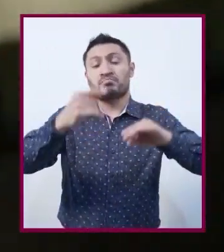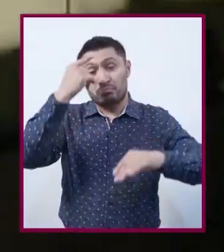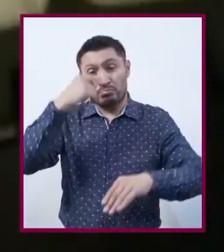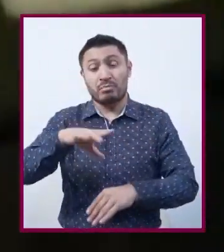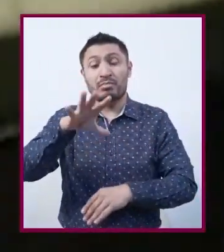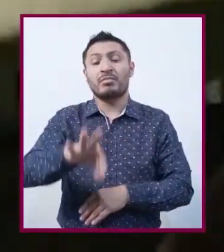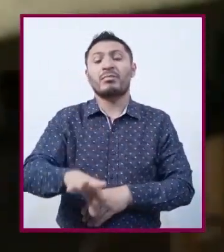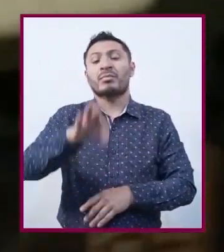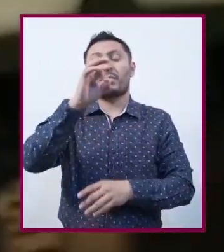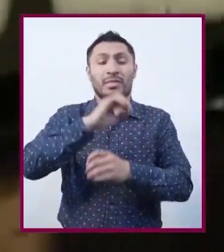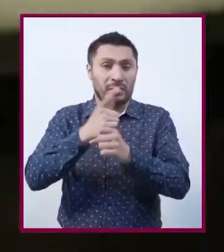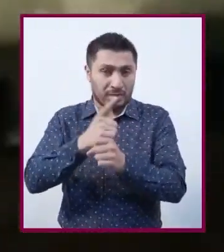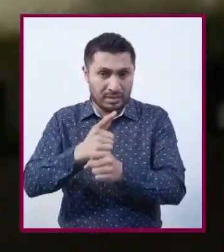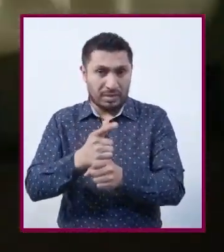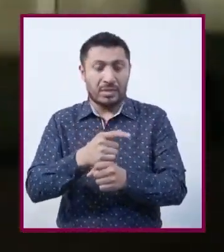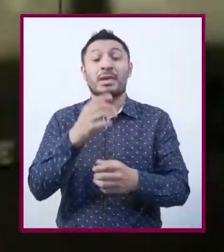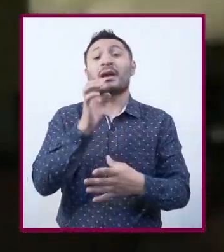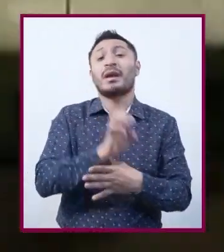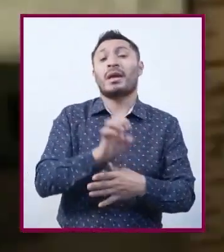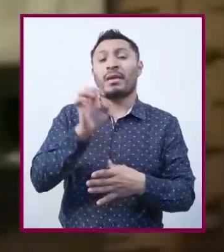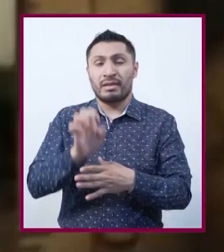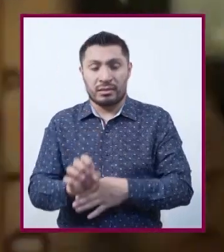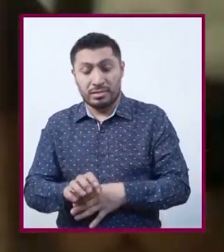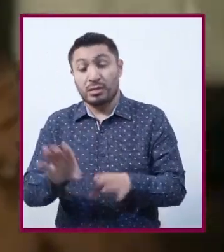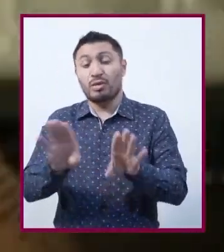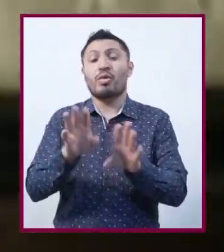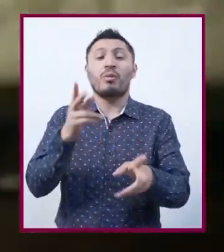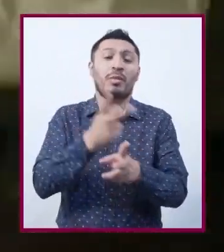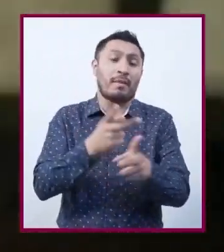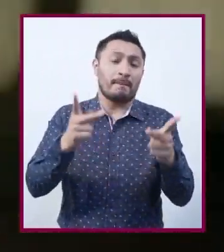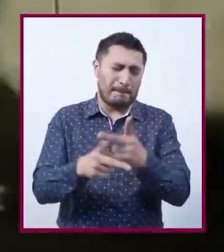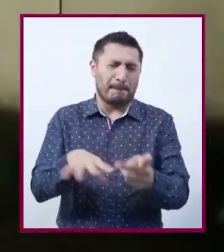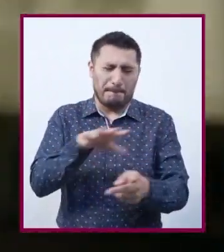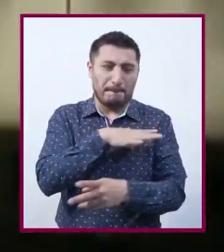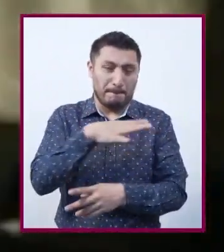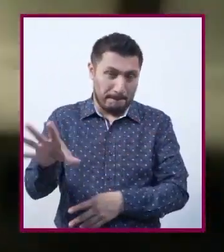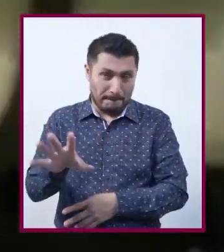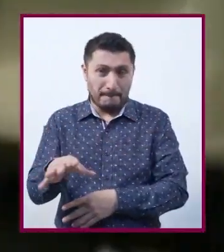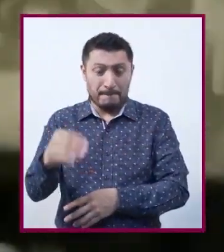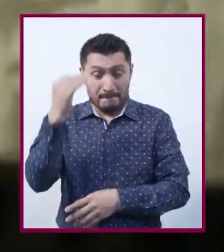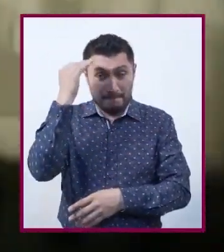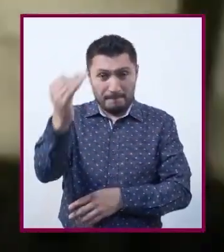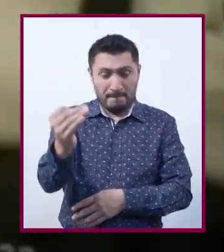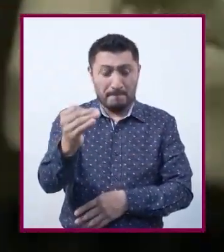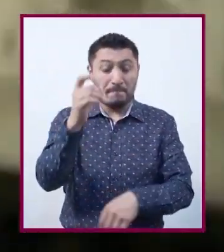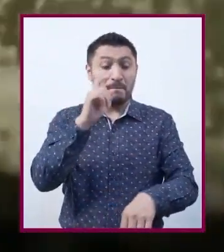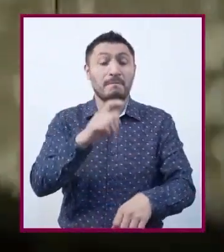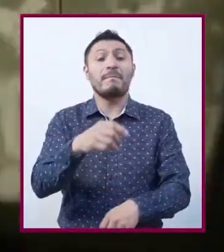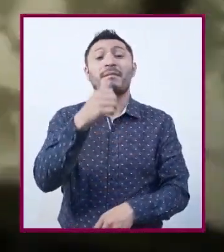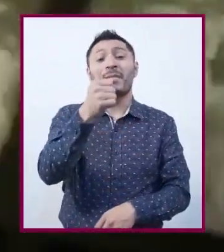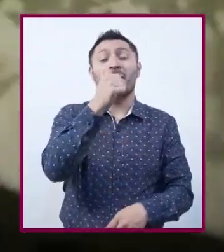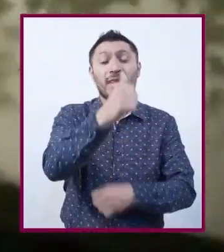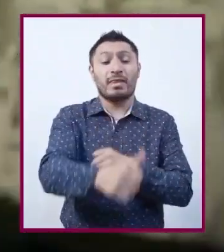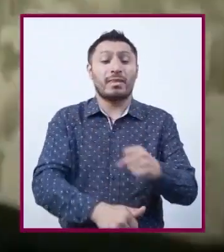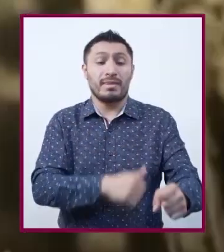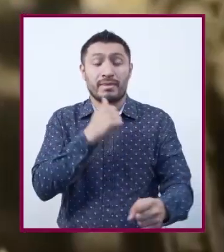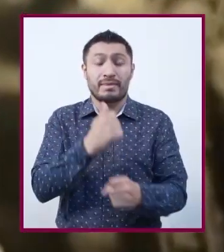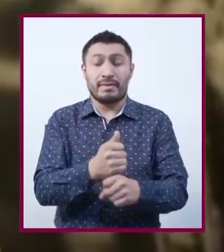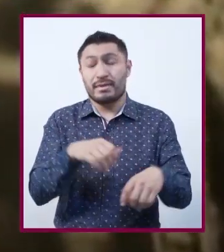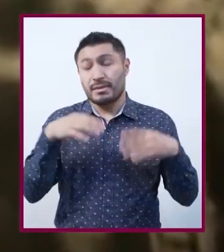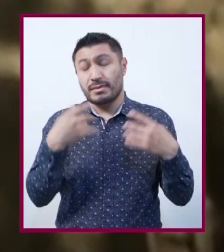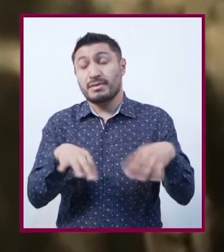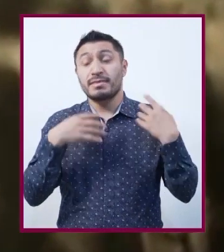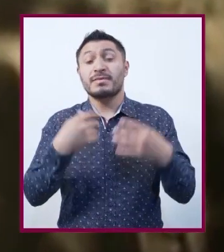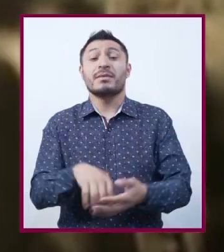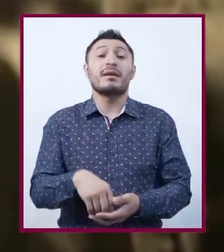elegir una profesión. Era, por lo tanto, un bachillerato general con una duración total de 6 años.